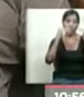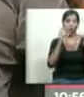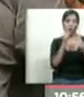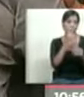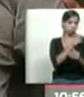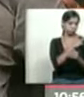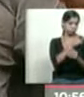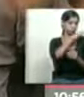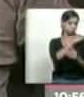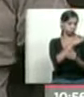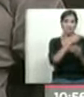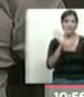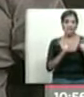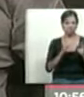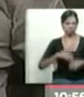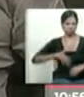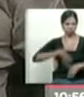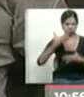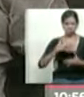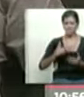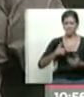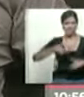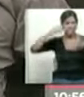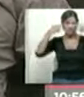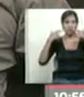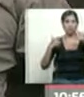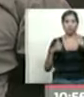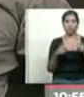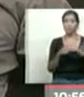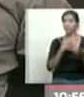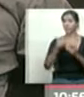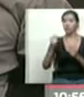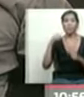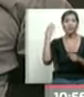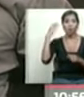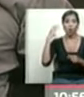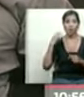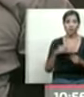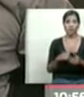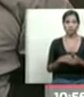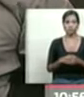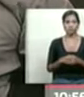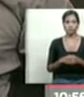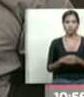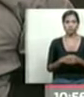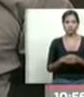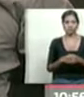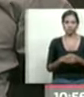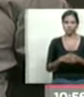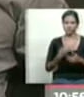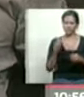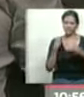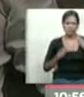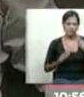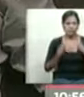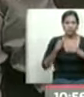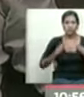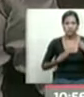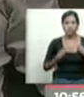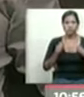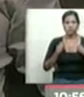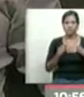Entonces la rechera y eran más arrechos que Chávez. Y están ahí en Bogotá. Pasando trabajo algunos, porque